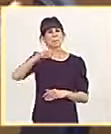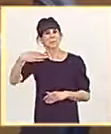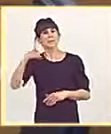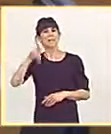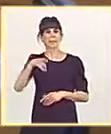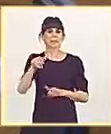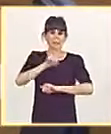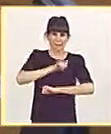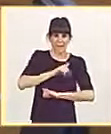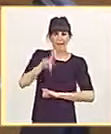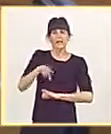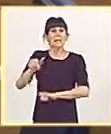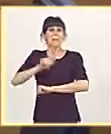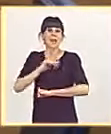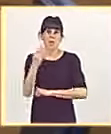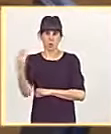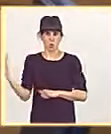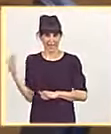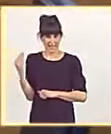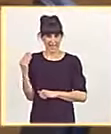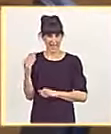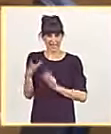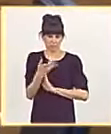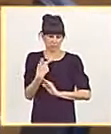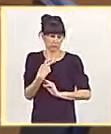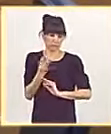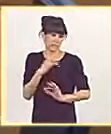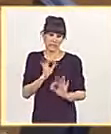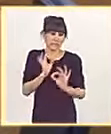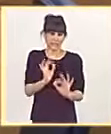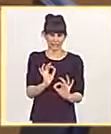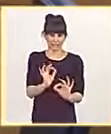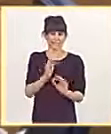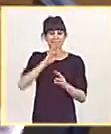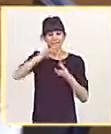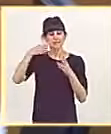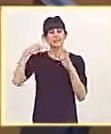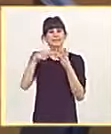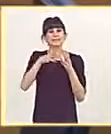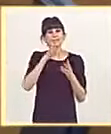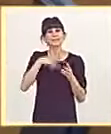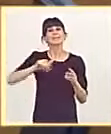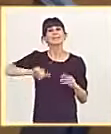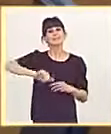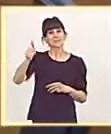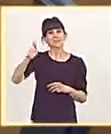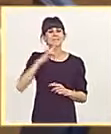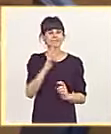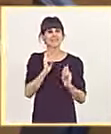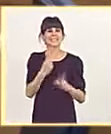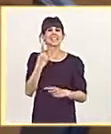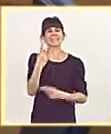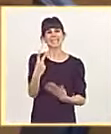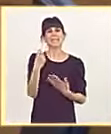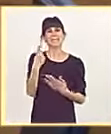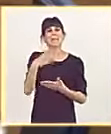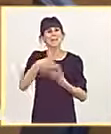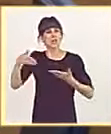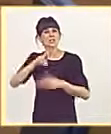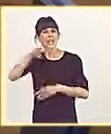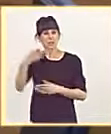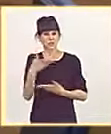desempleo y de su desempleo juvenil, como no puede ser de otra manera. En tercer lugar, hemos aprobado la asignación de 7.000 millones de euros de